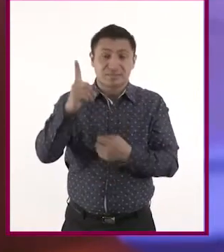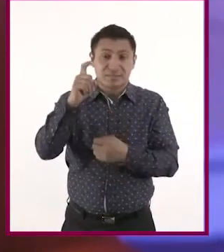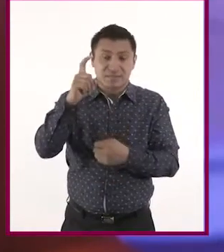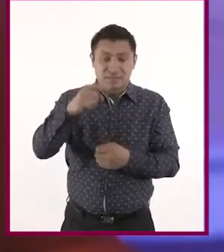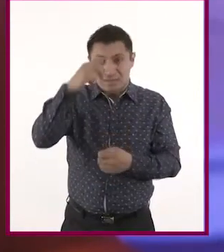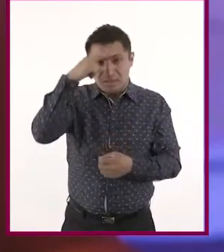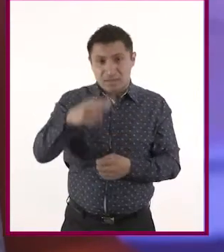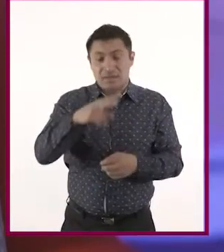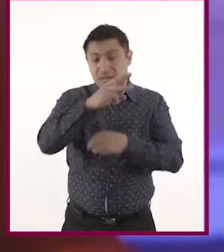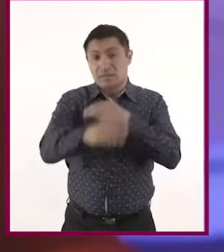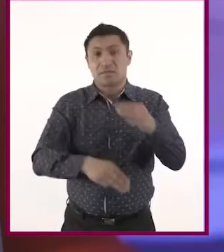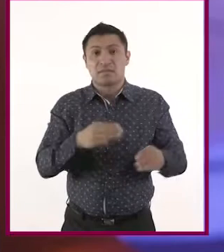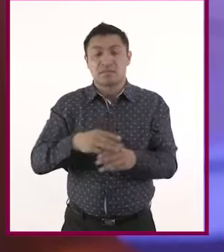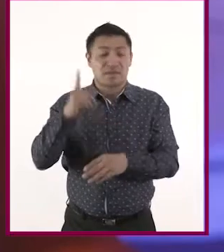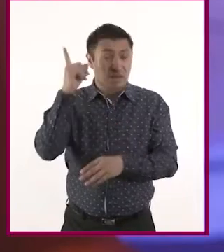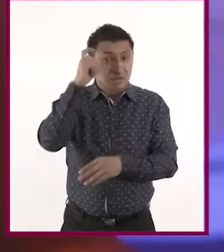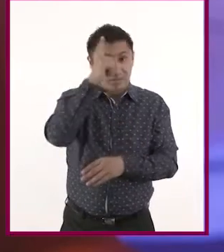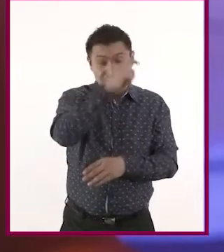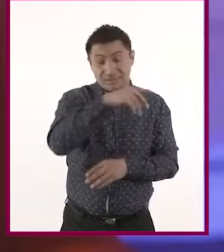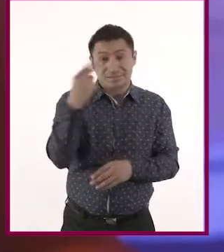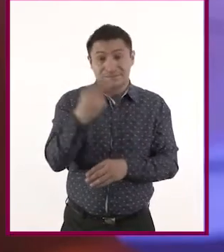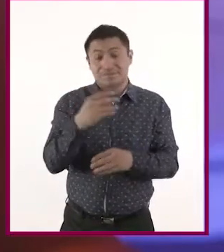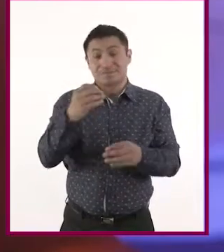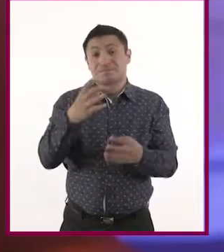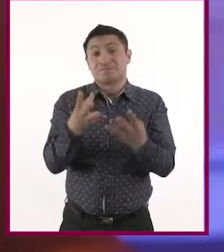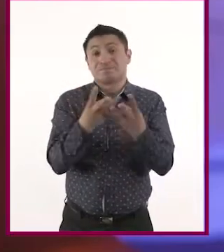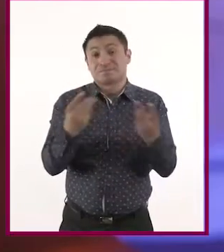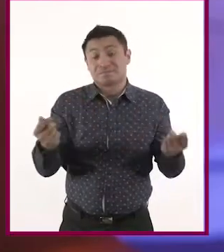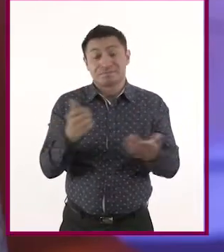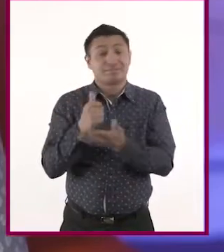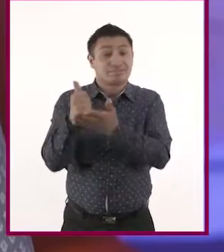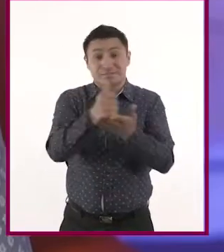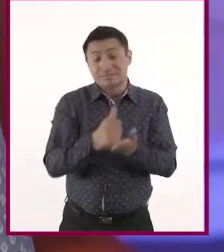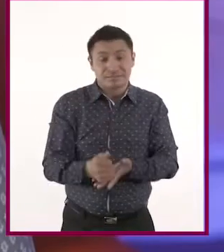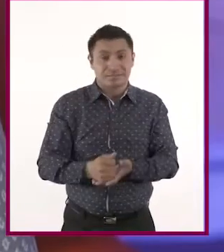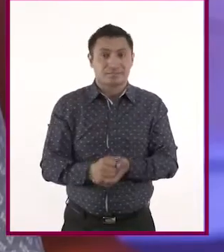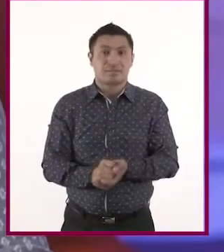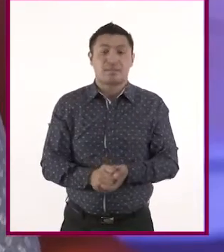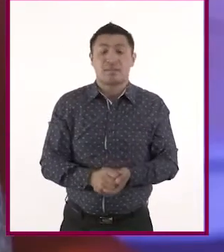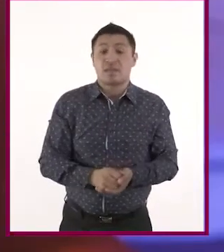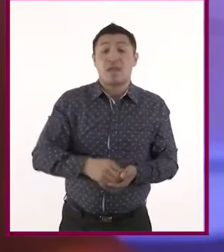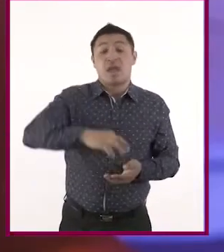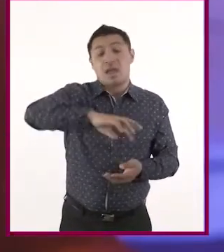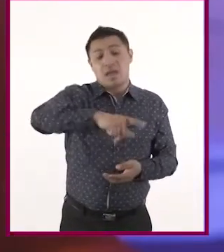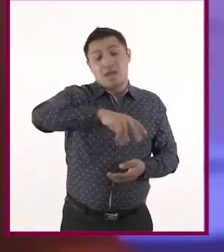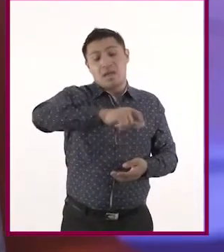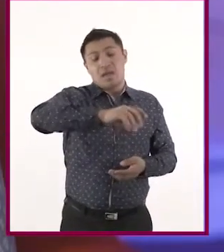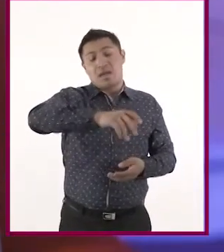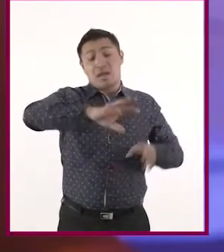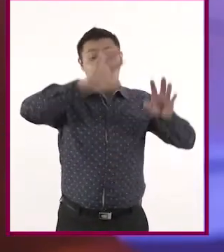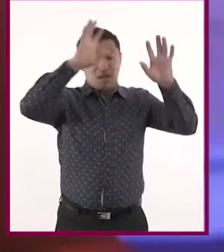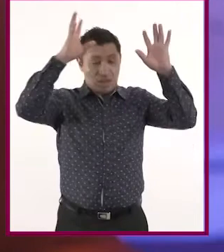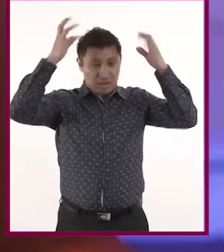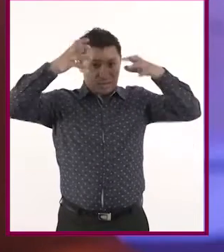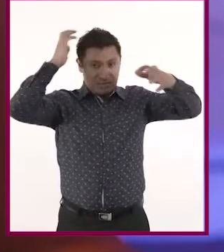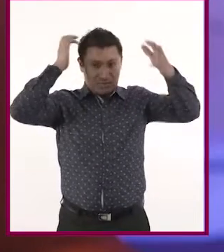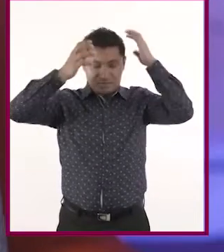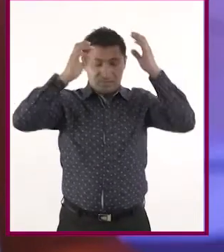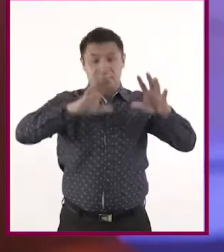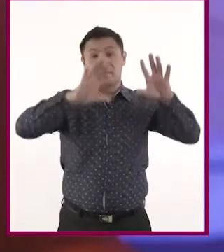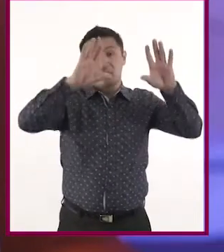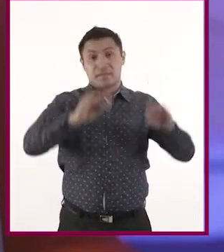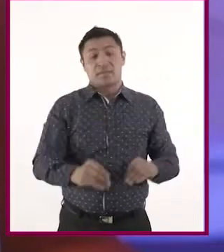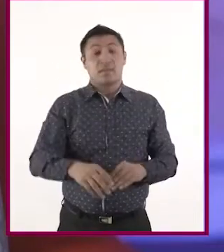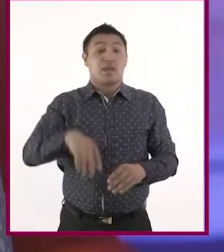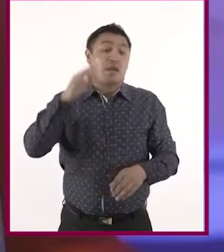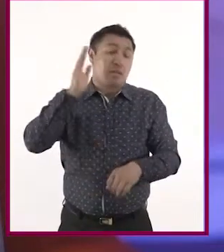es complejo y requiere acciones en muchos sentidos. Aunque es necesario, ya no es suficiente cerrar la llave de la regadera mientras nos enjabonamos. Tenemos